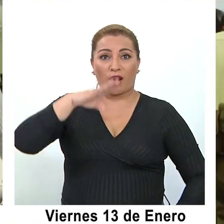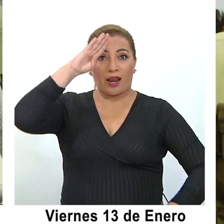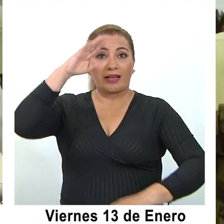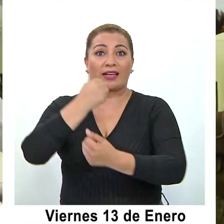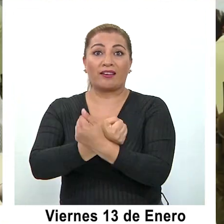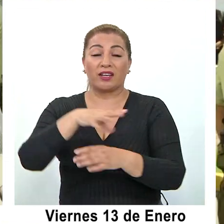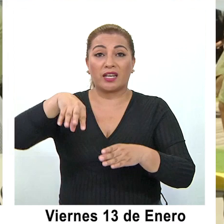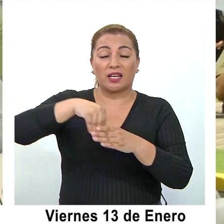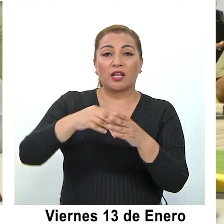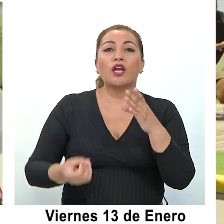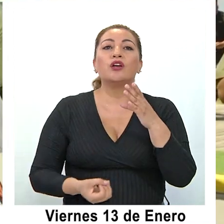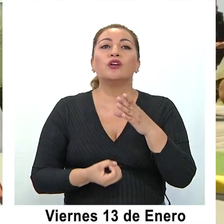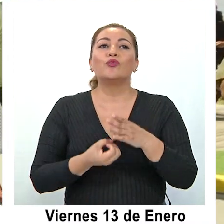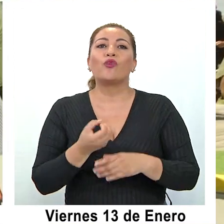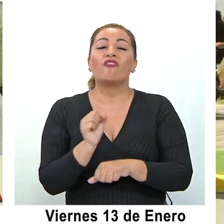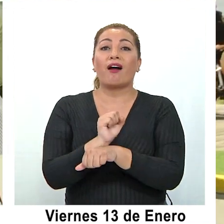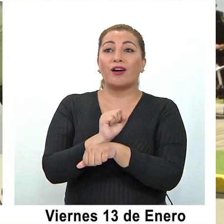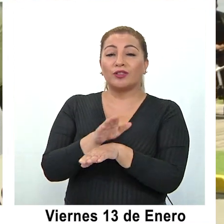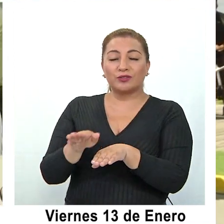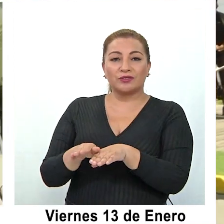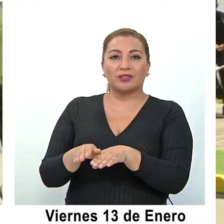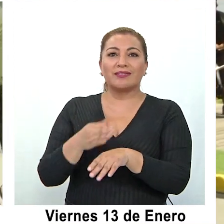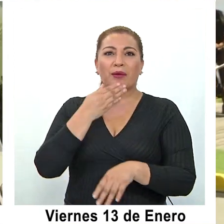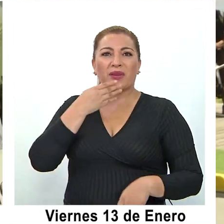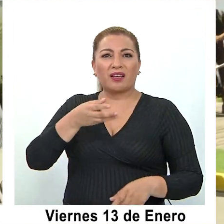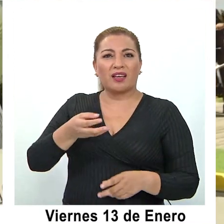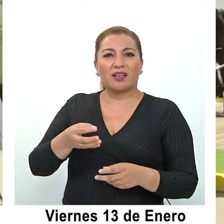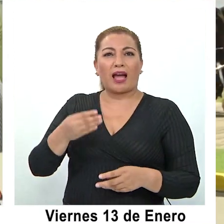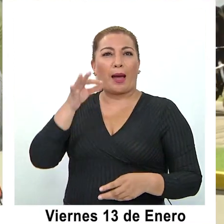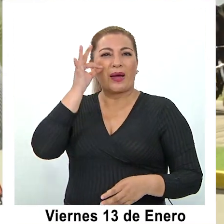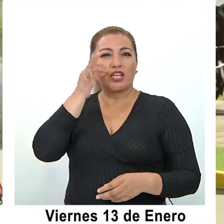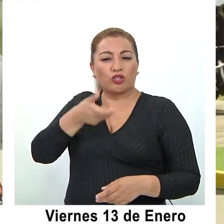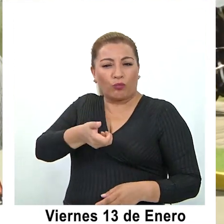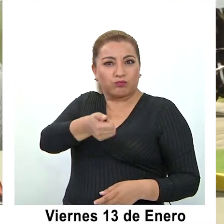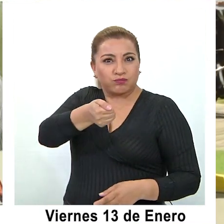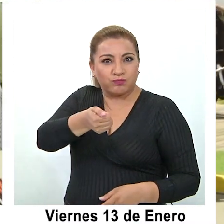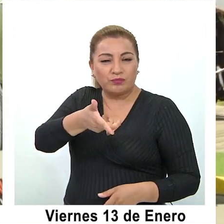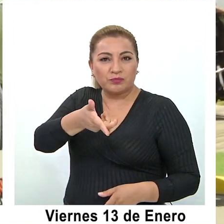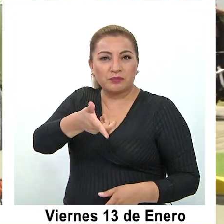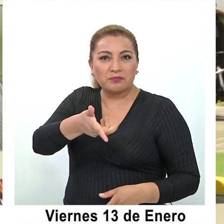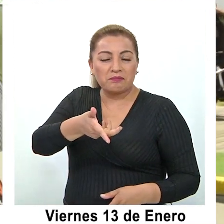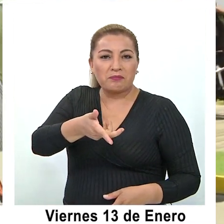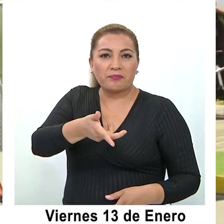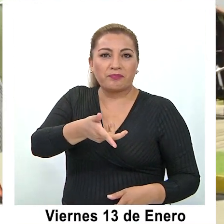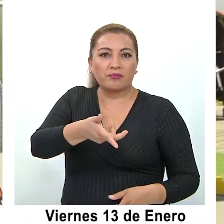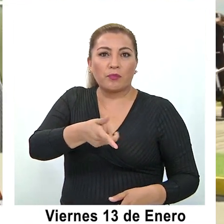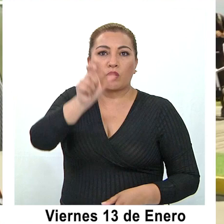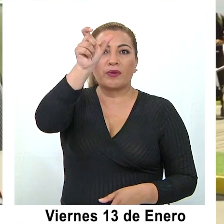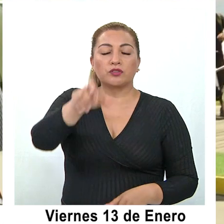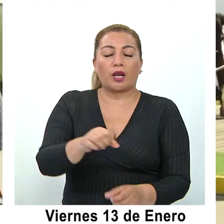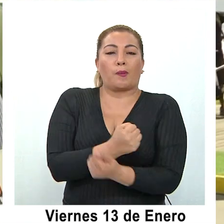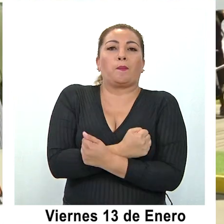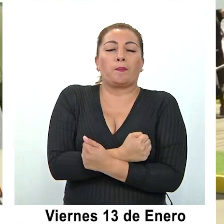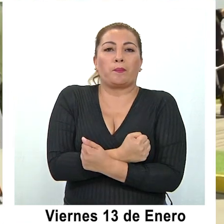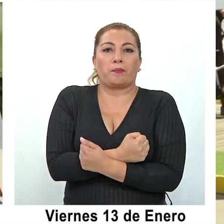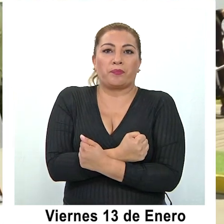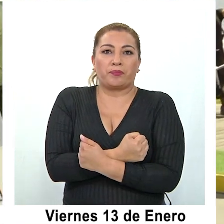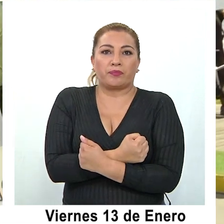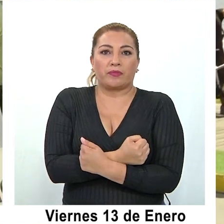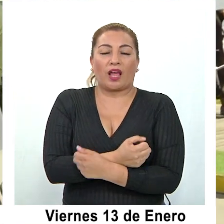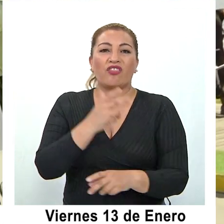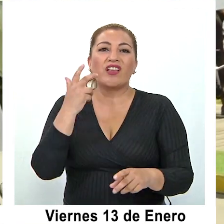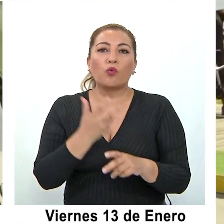carabineros y esta nueva bolrap, que es esta especie de red para poder reducir a